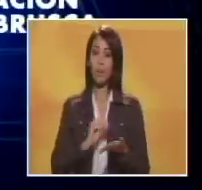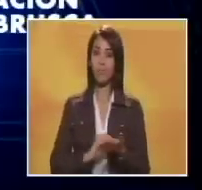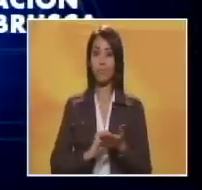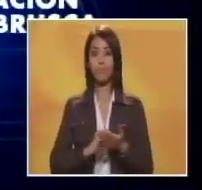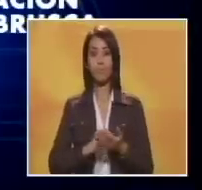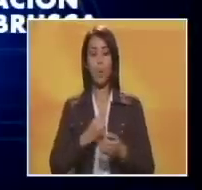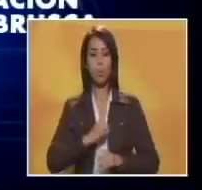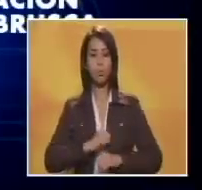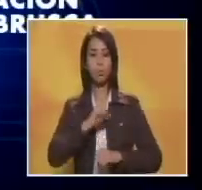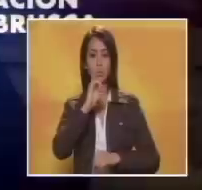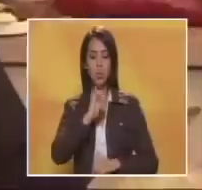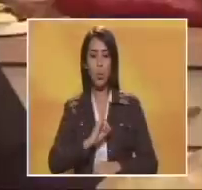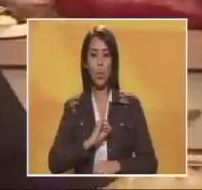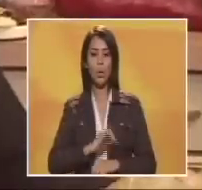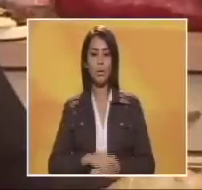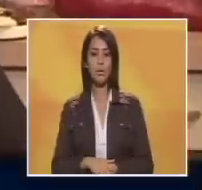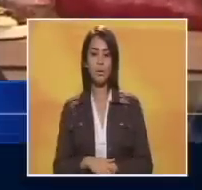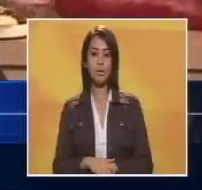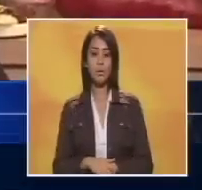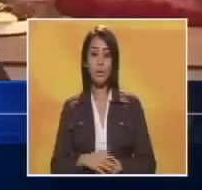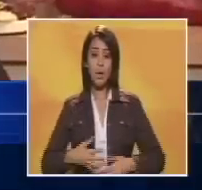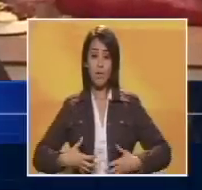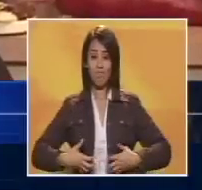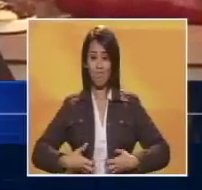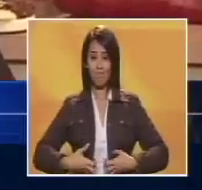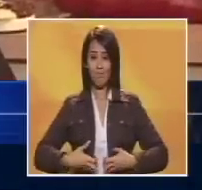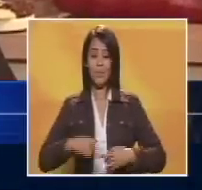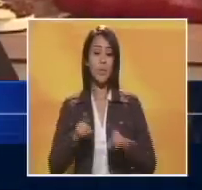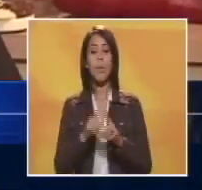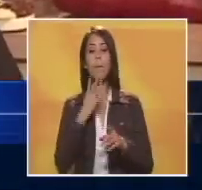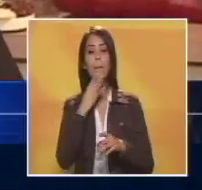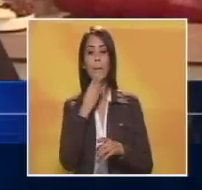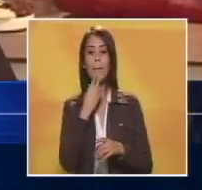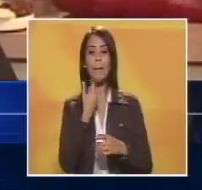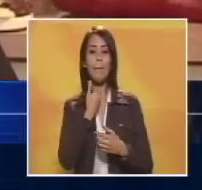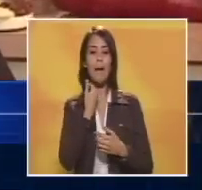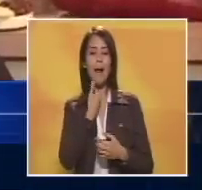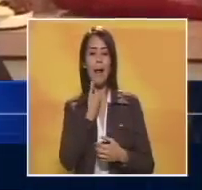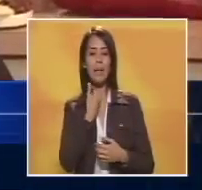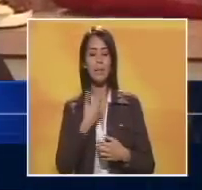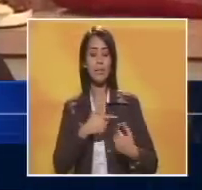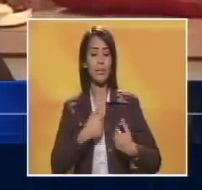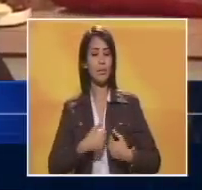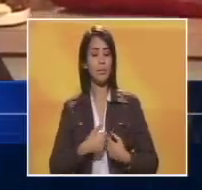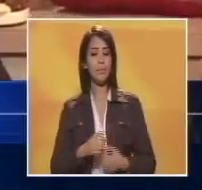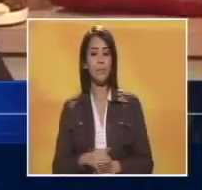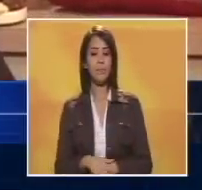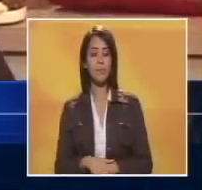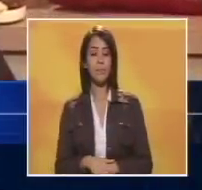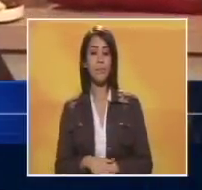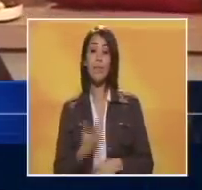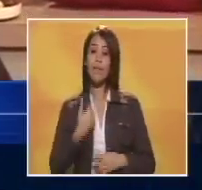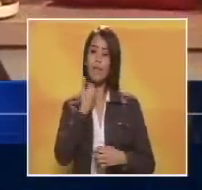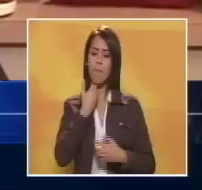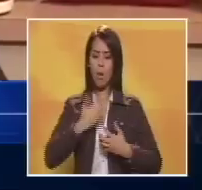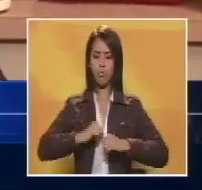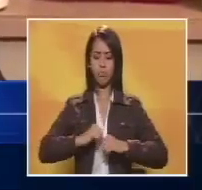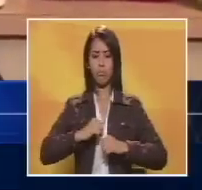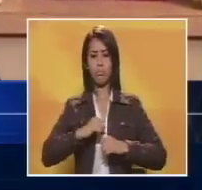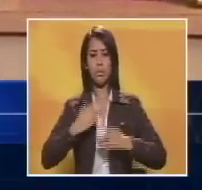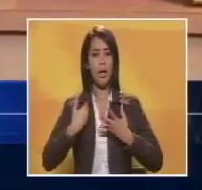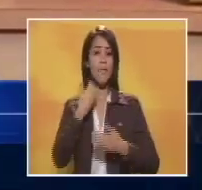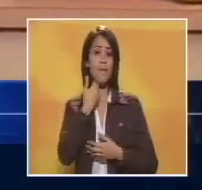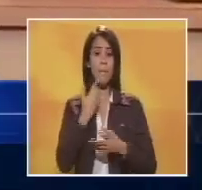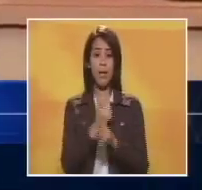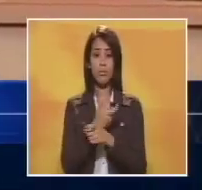brusca. La grasa produce inflamación celular, que es la génesis de muchísimas enfermedades, pero la grasa también aumenta